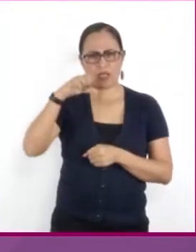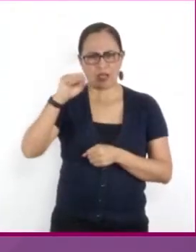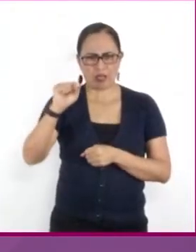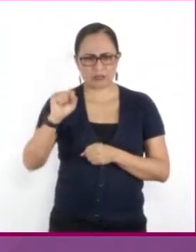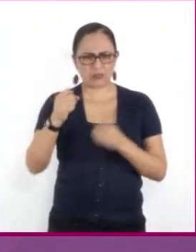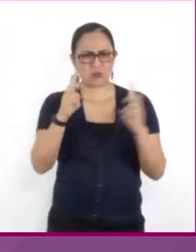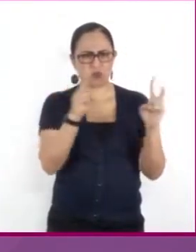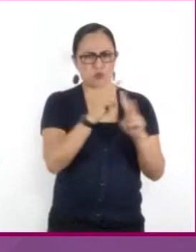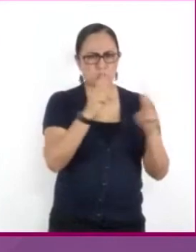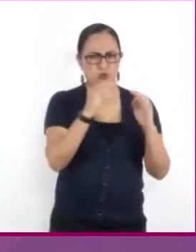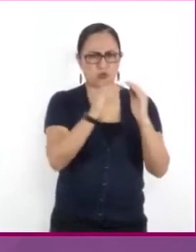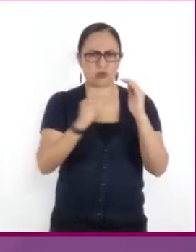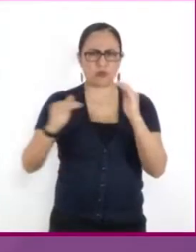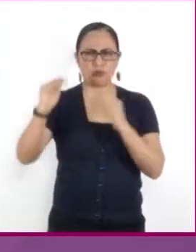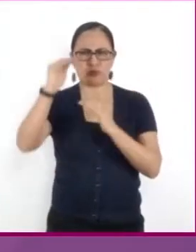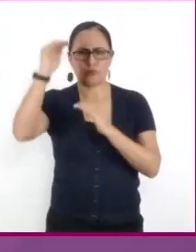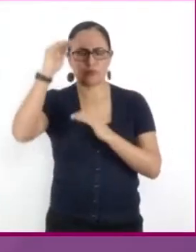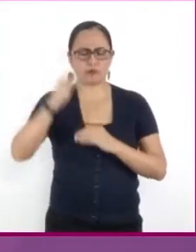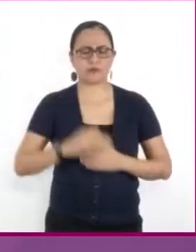aire.